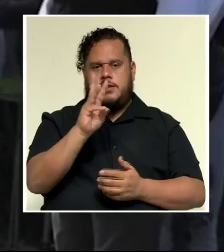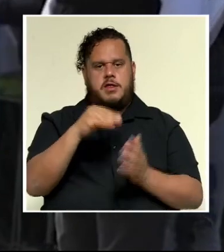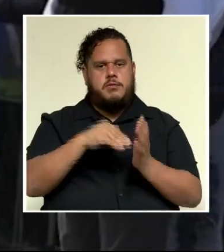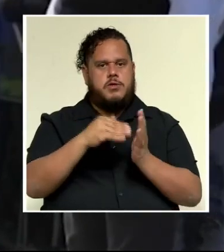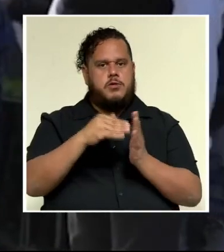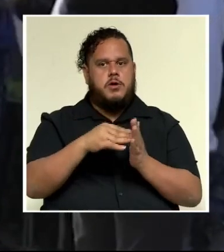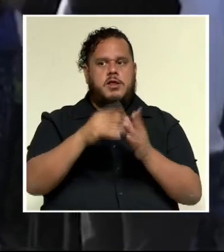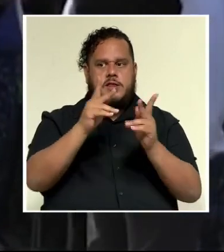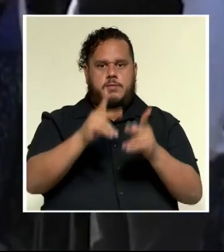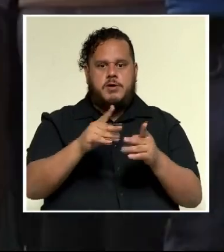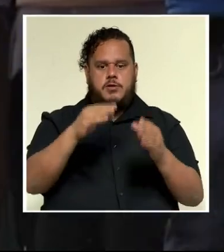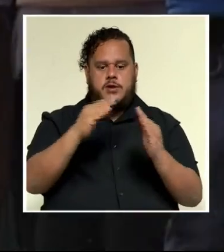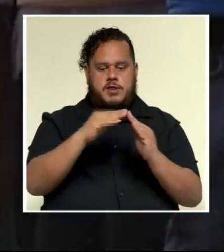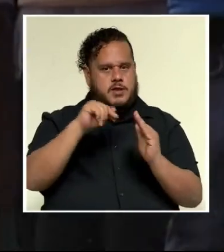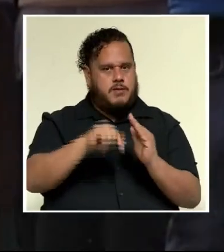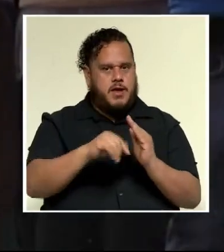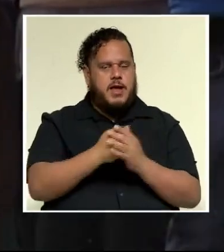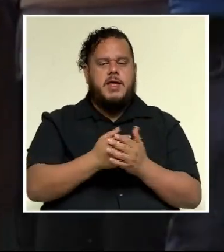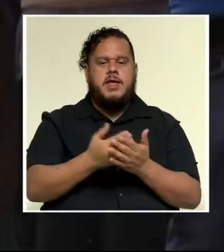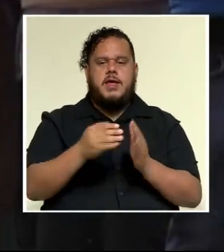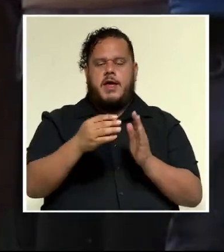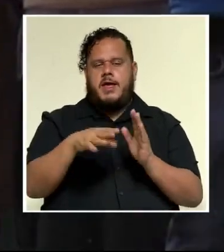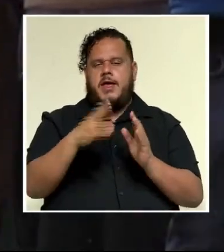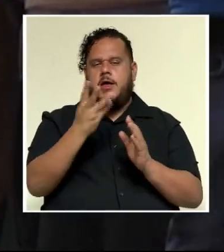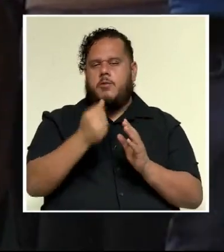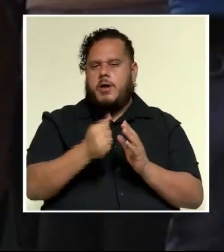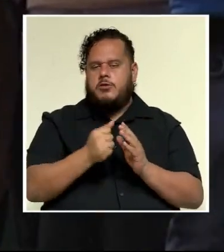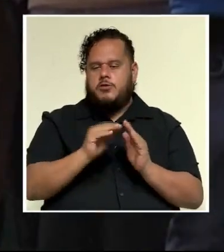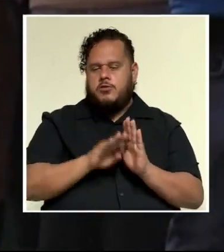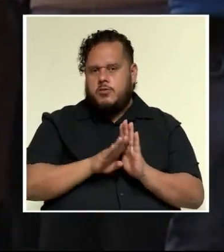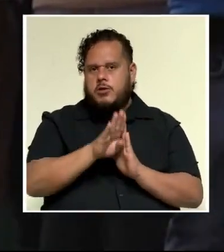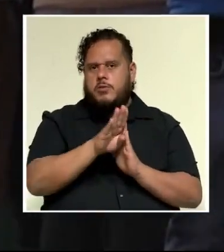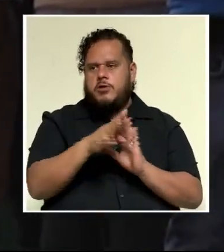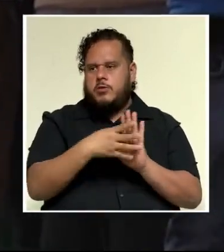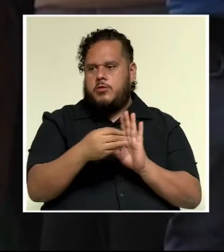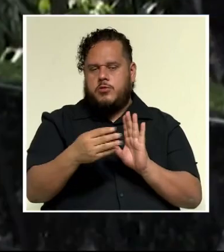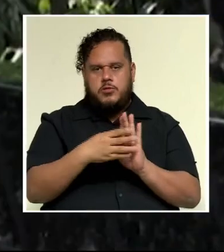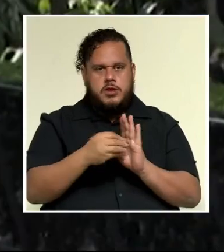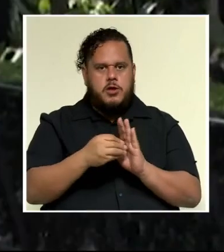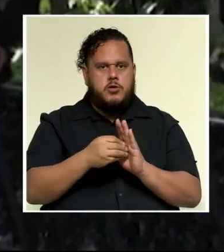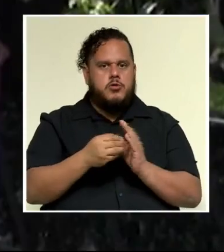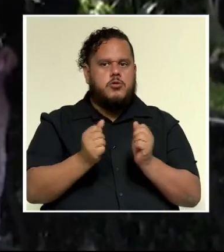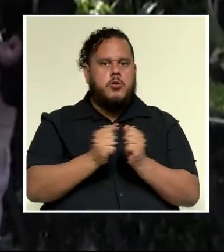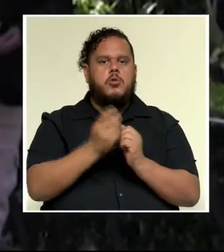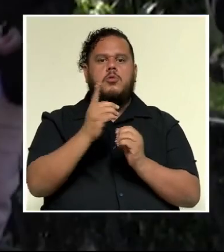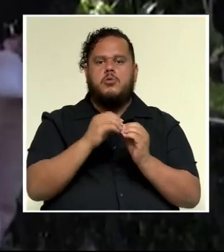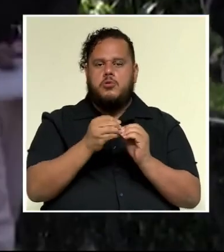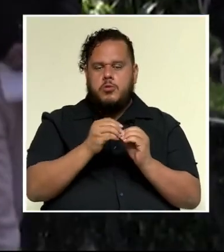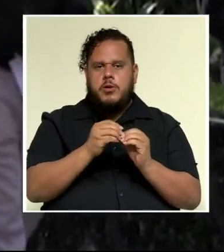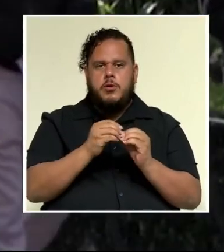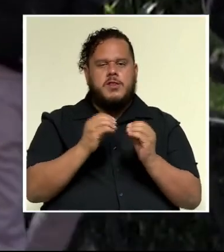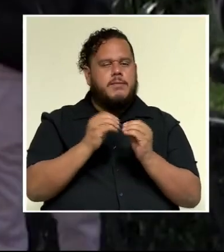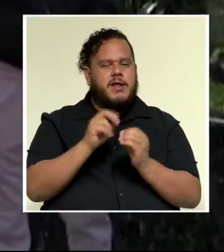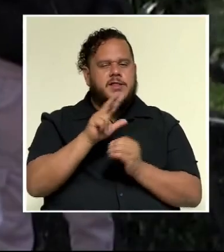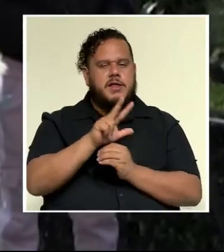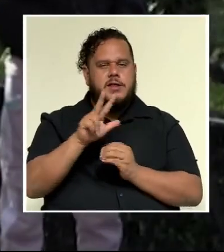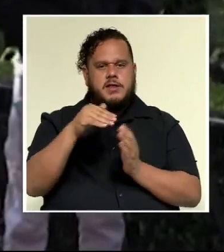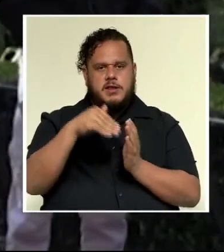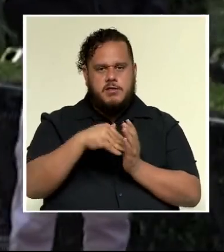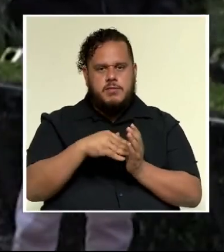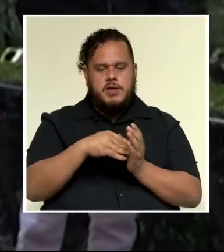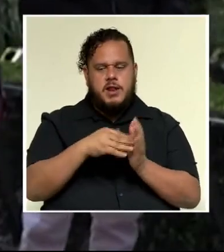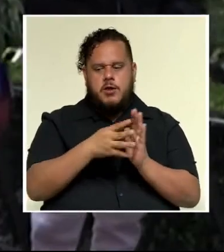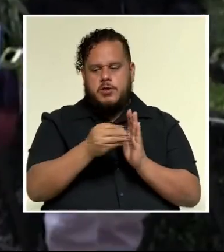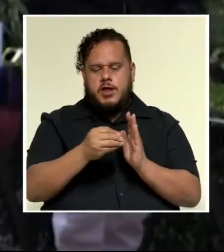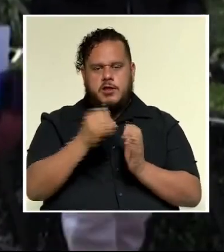según cifras oficiales, ha registrado en los últimos días un aumento en los contagios de coronavirus con una cifra récord de más de 33,000 contagios en